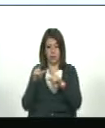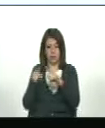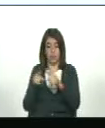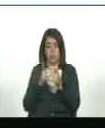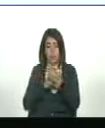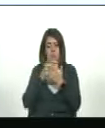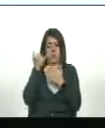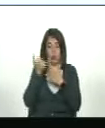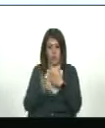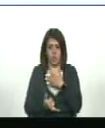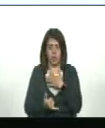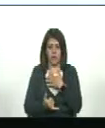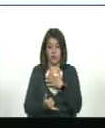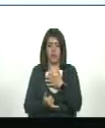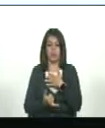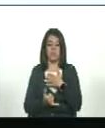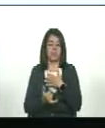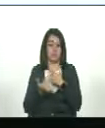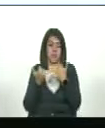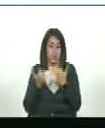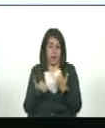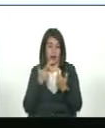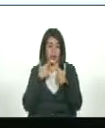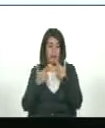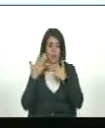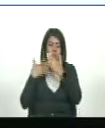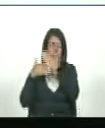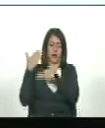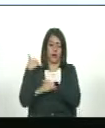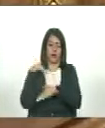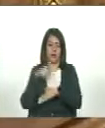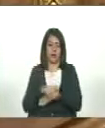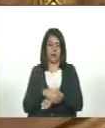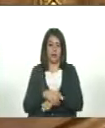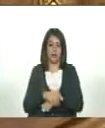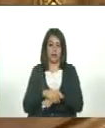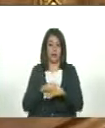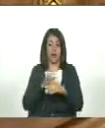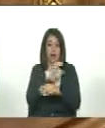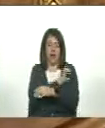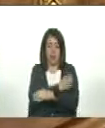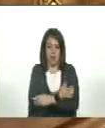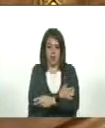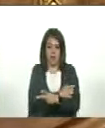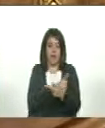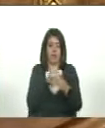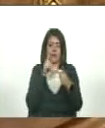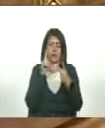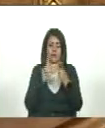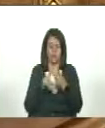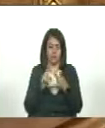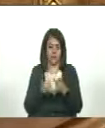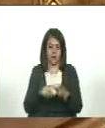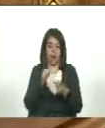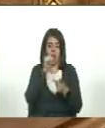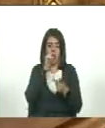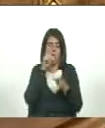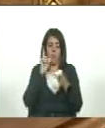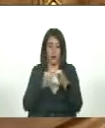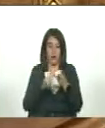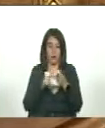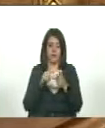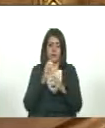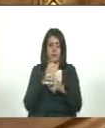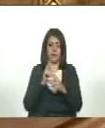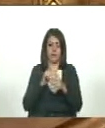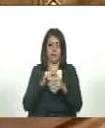para proyectos, los ya mencionados anteriormente, donde destaca el área de energía eléctrica, donde destaca el agua y donde